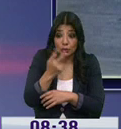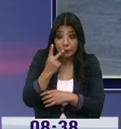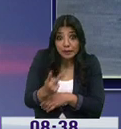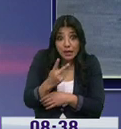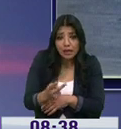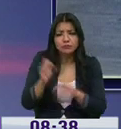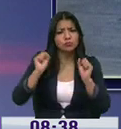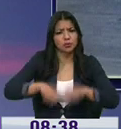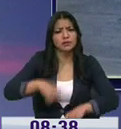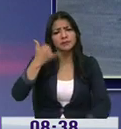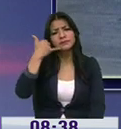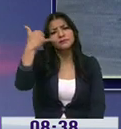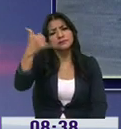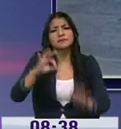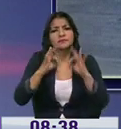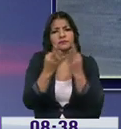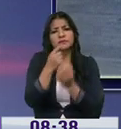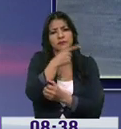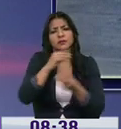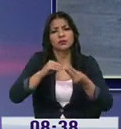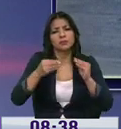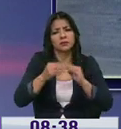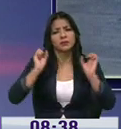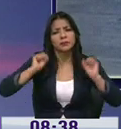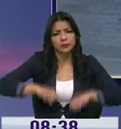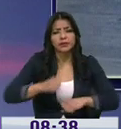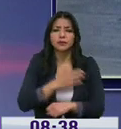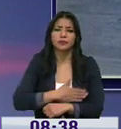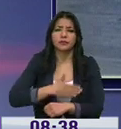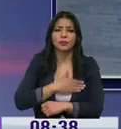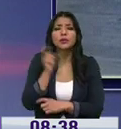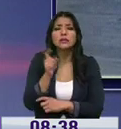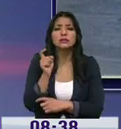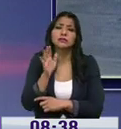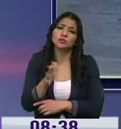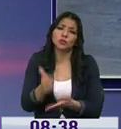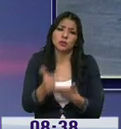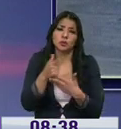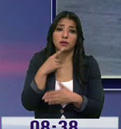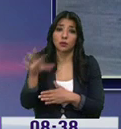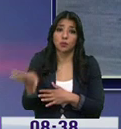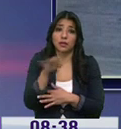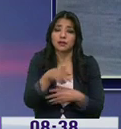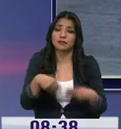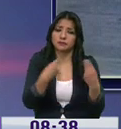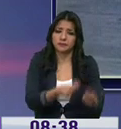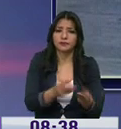ven, claro, por favor, comunicarse al 2830-446 y al